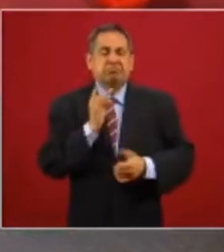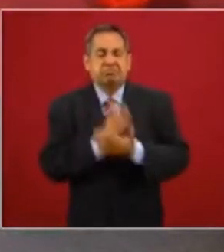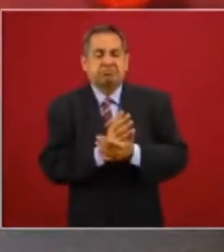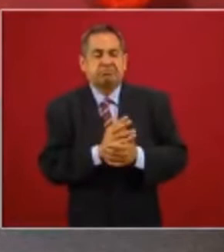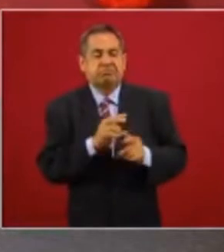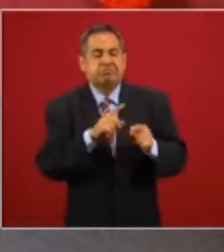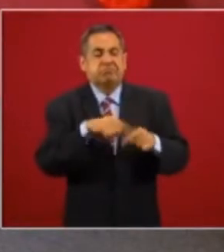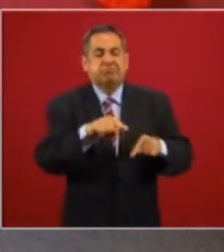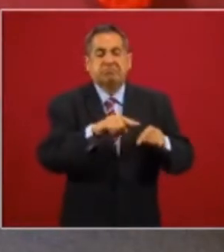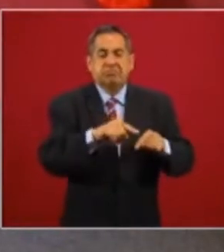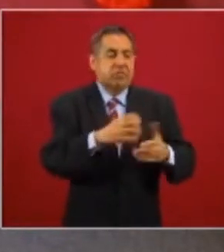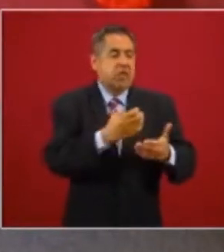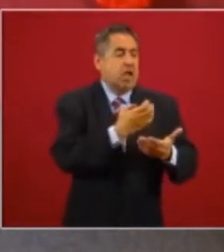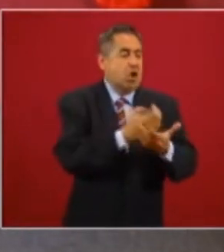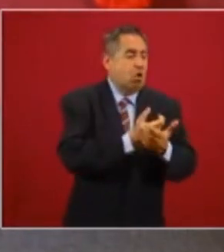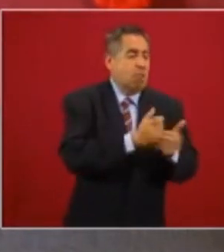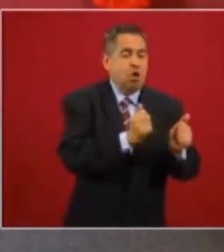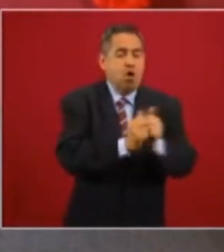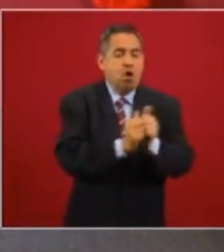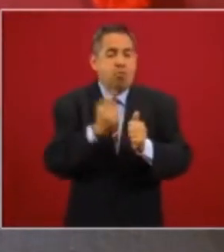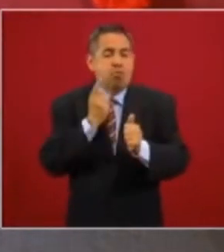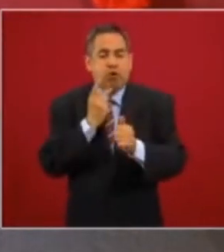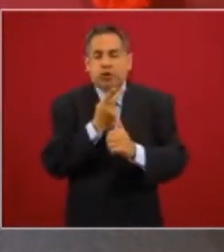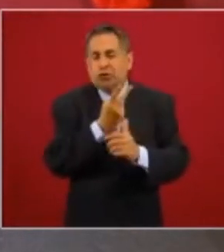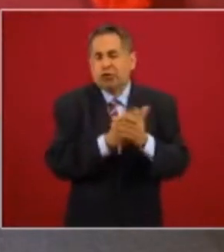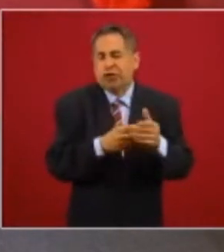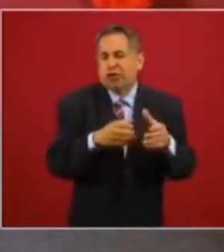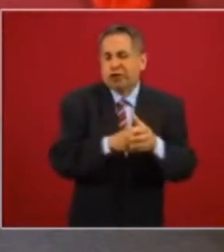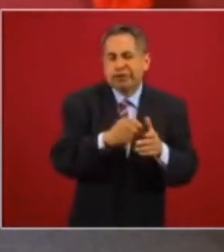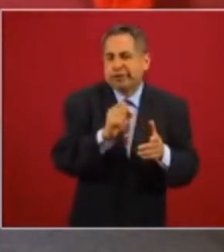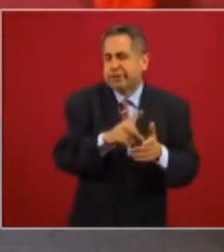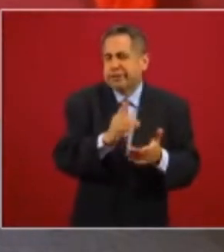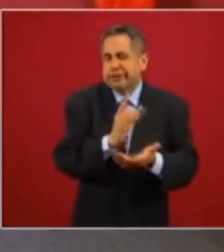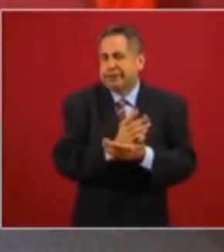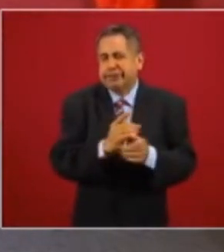de lo económico con lo político.